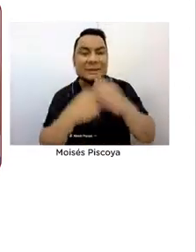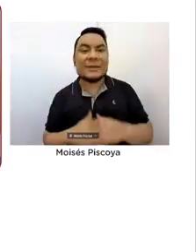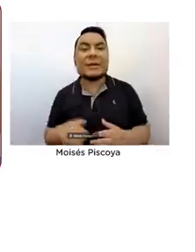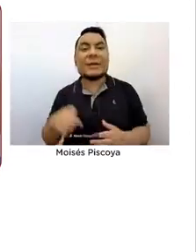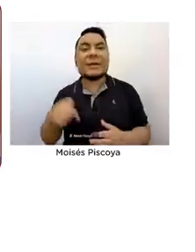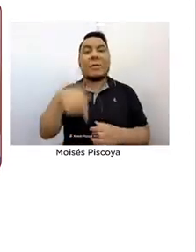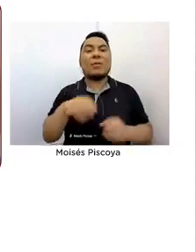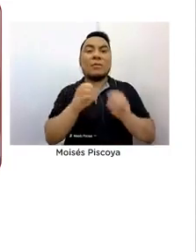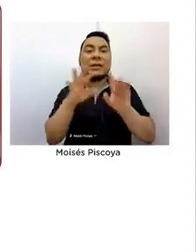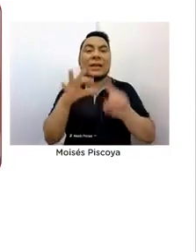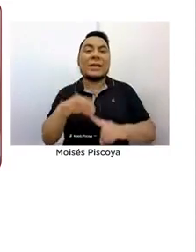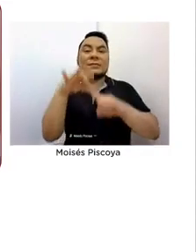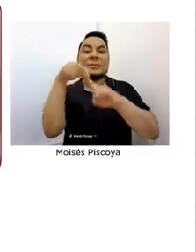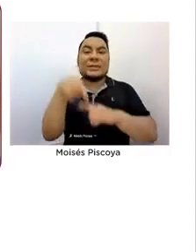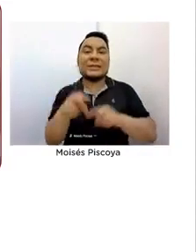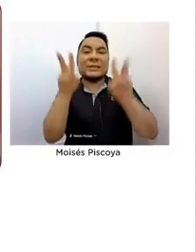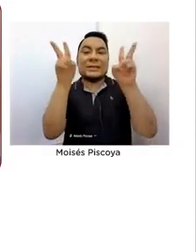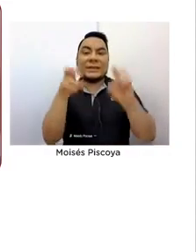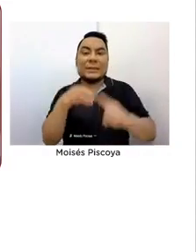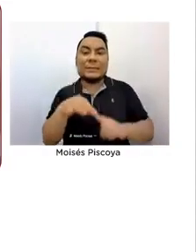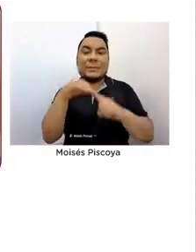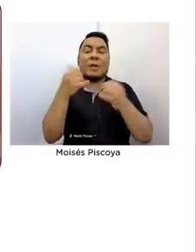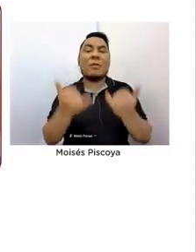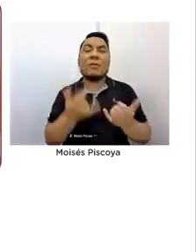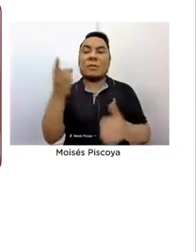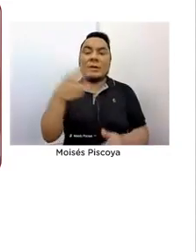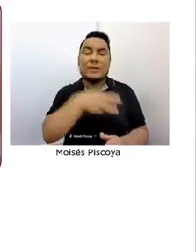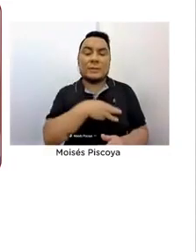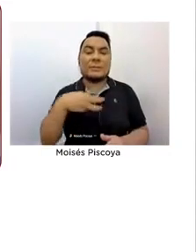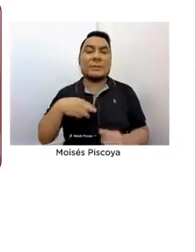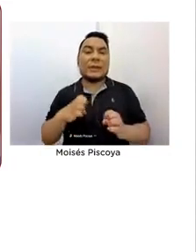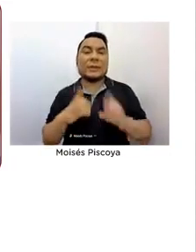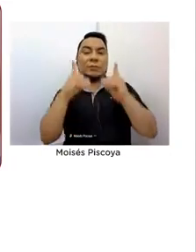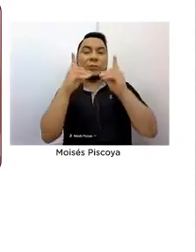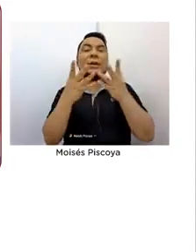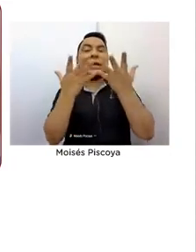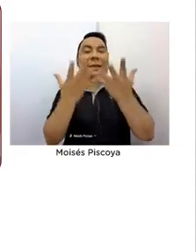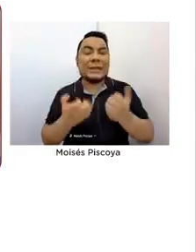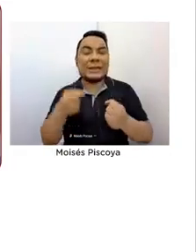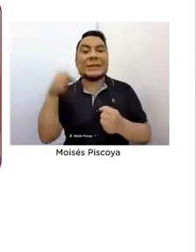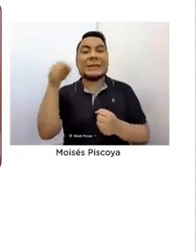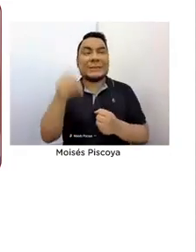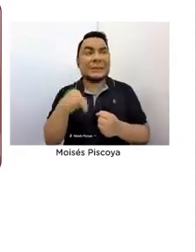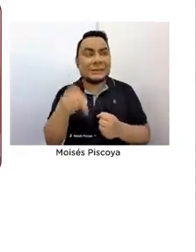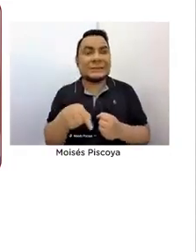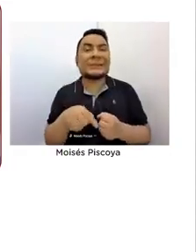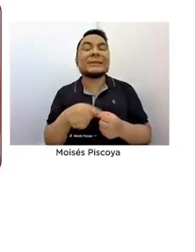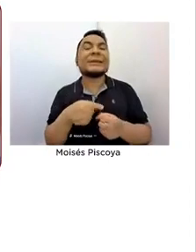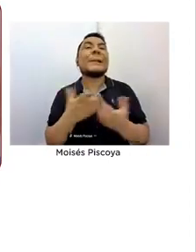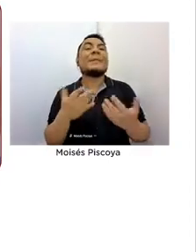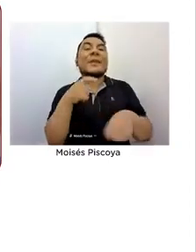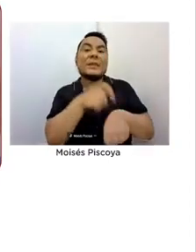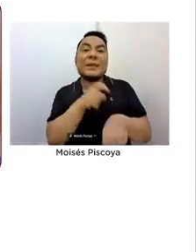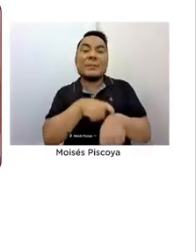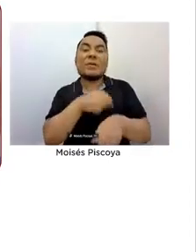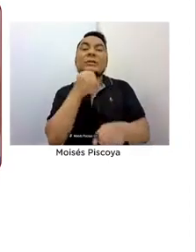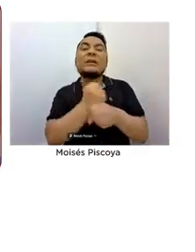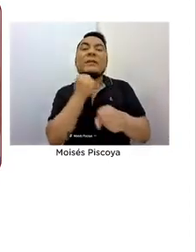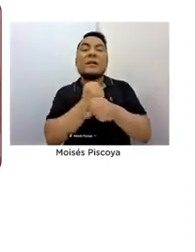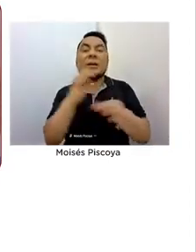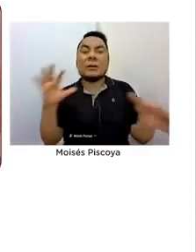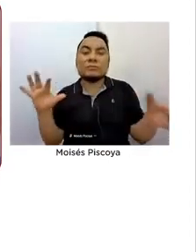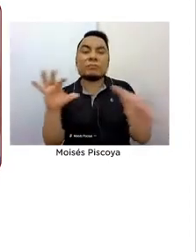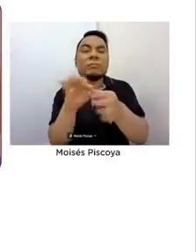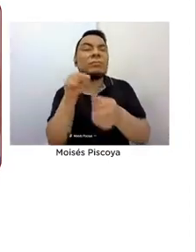especial, este tema especial, el día de hoy el Ministerio de Educación quiere comenzar este ciclo de trabajo vinculado al cuidado de la